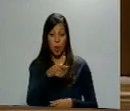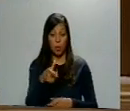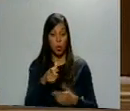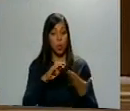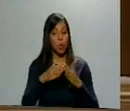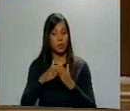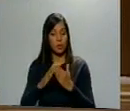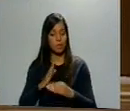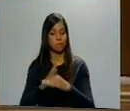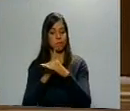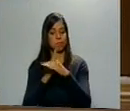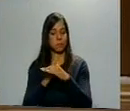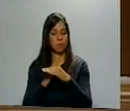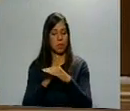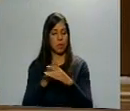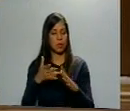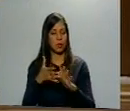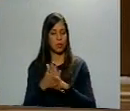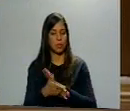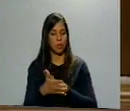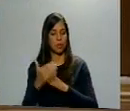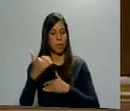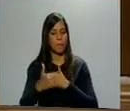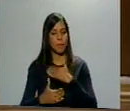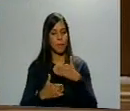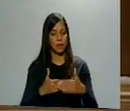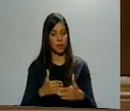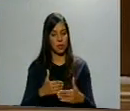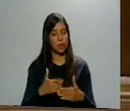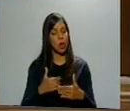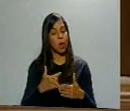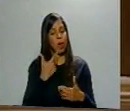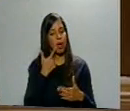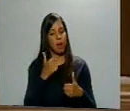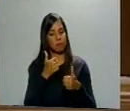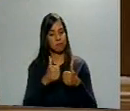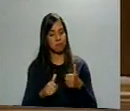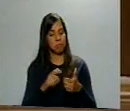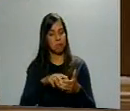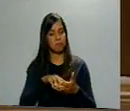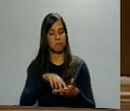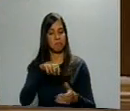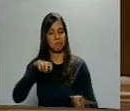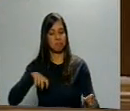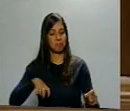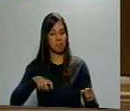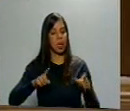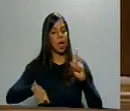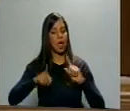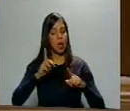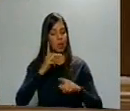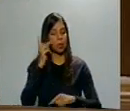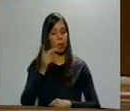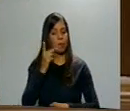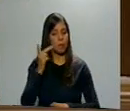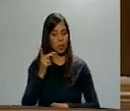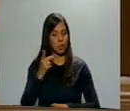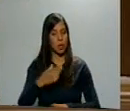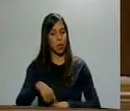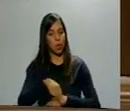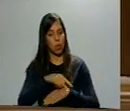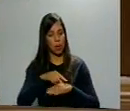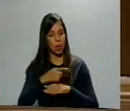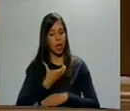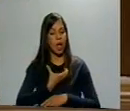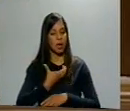a través del retiro en el proceso electoral de gobernadores y alcaldes de algunos partidos políticos